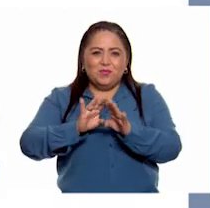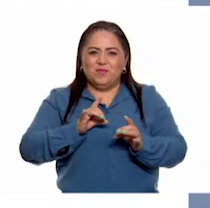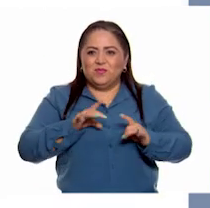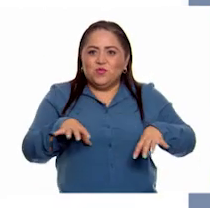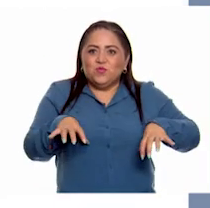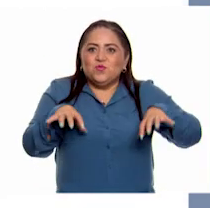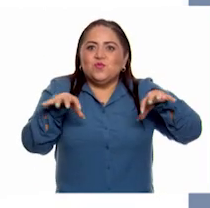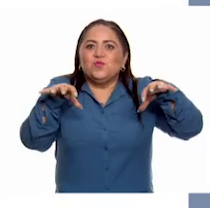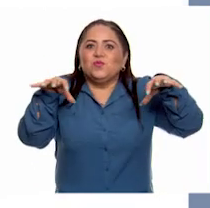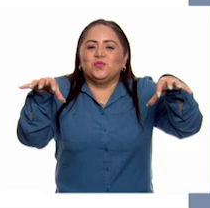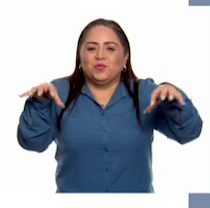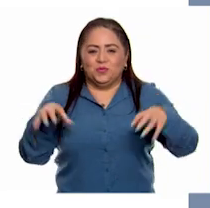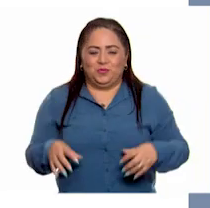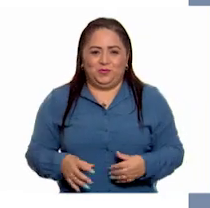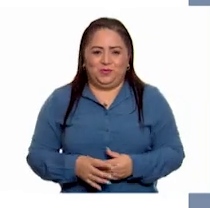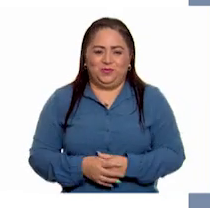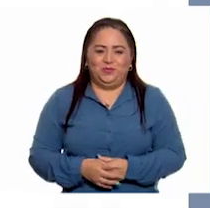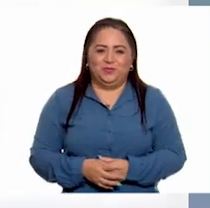miedo.